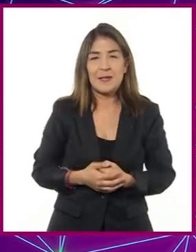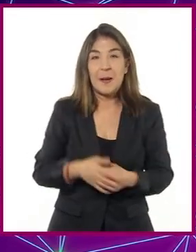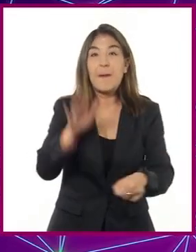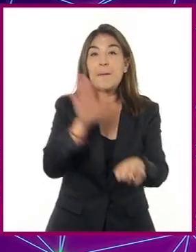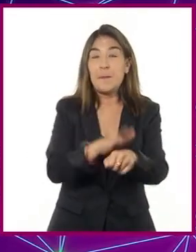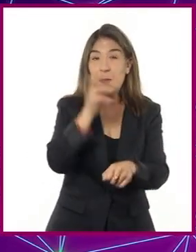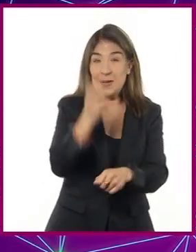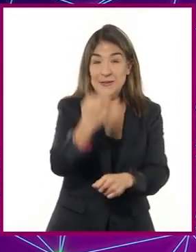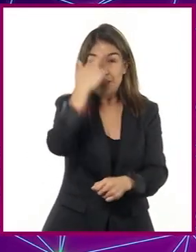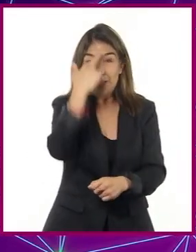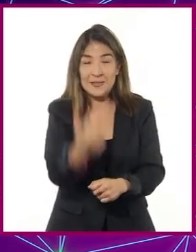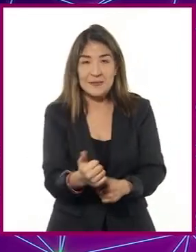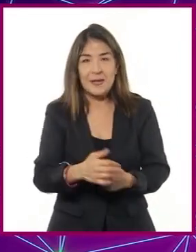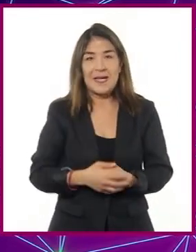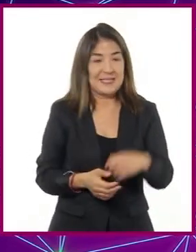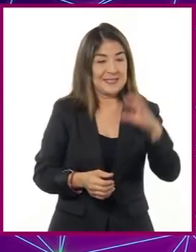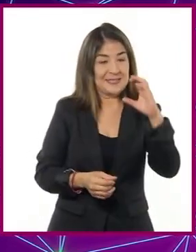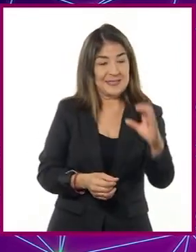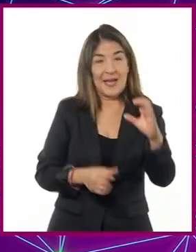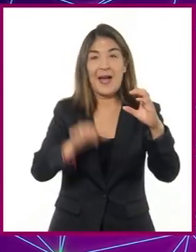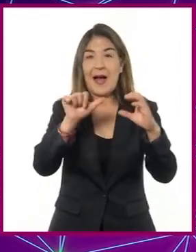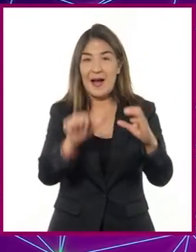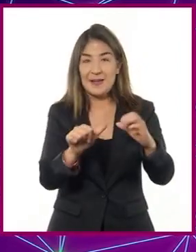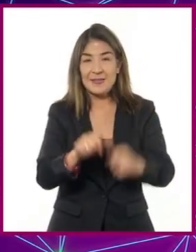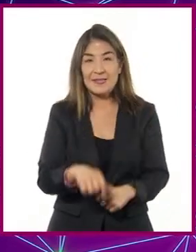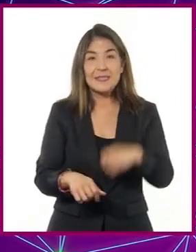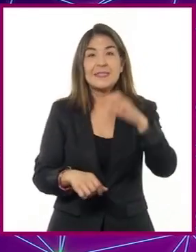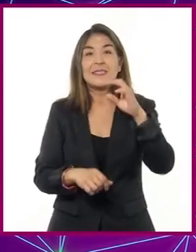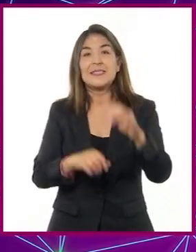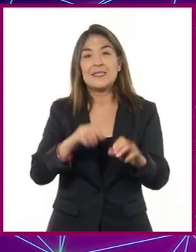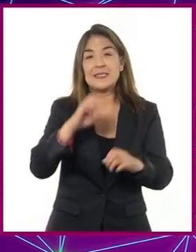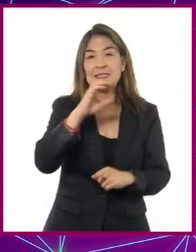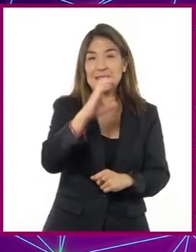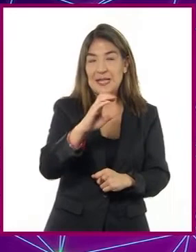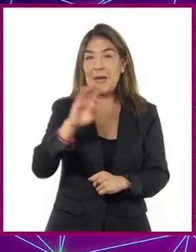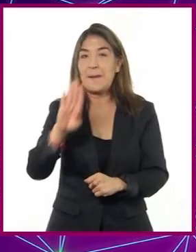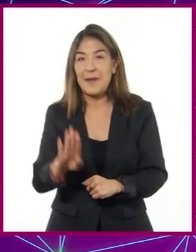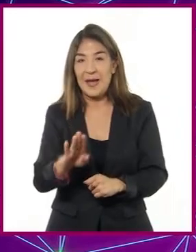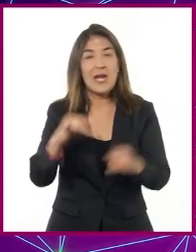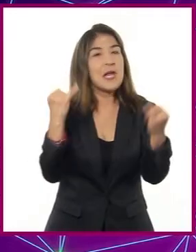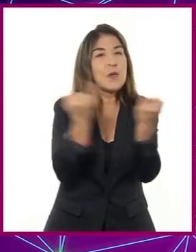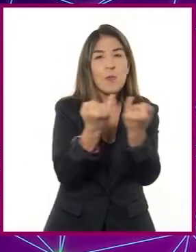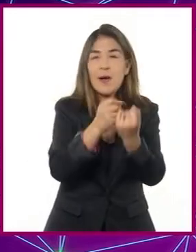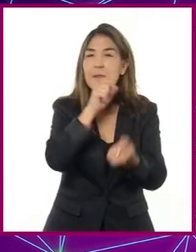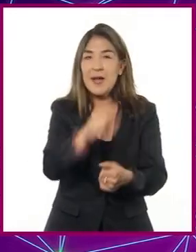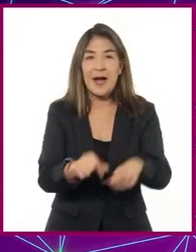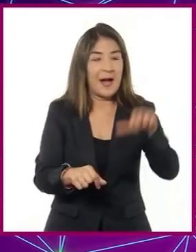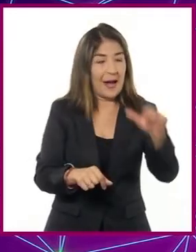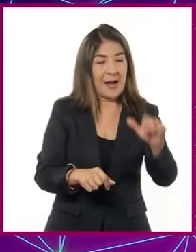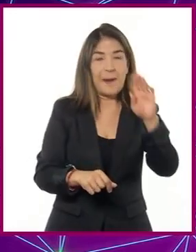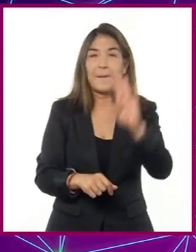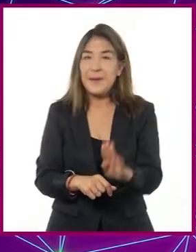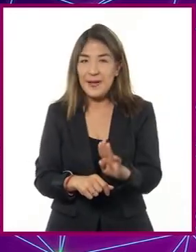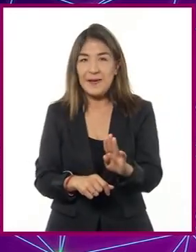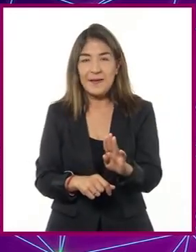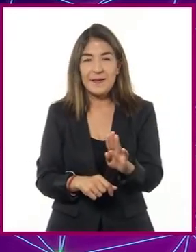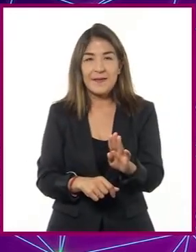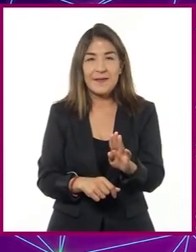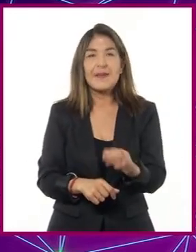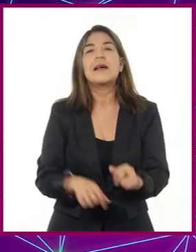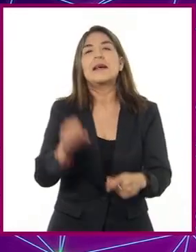tanto, como CA y CB son iguales a AB,